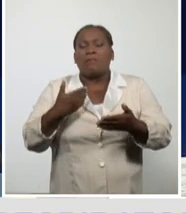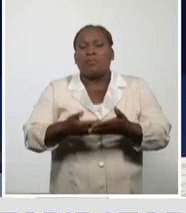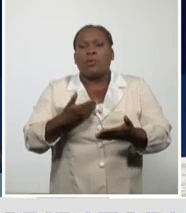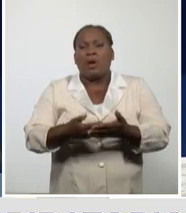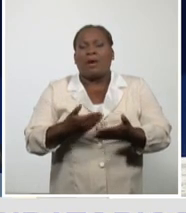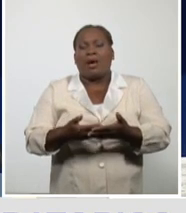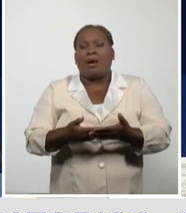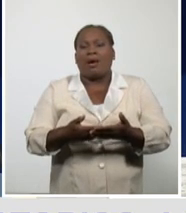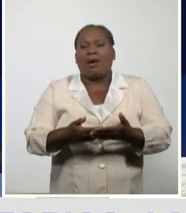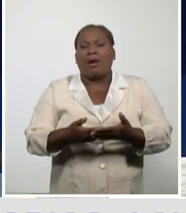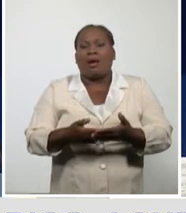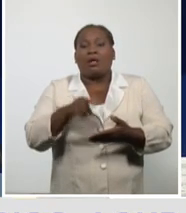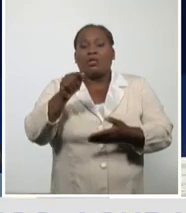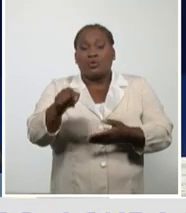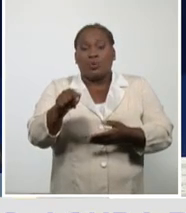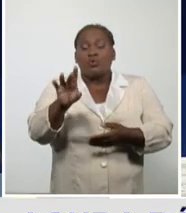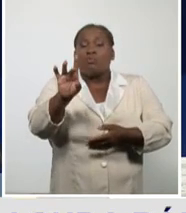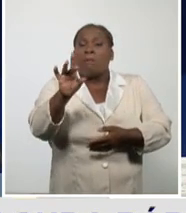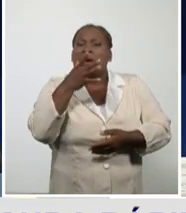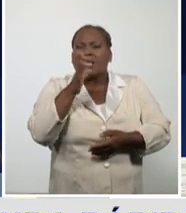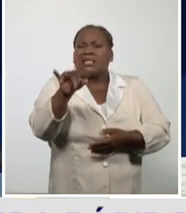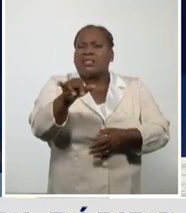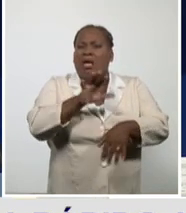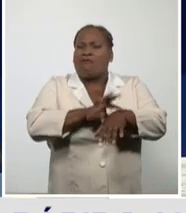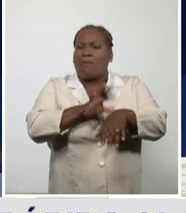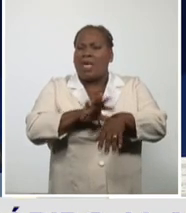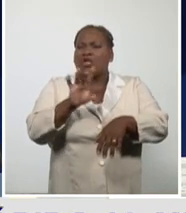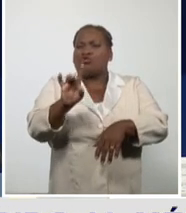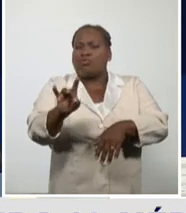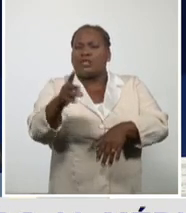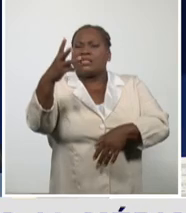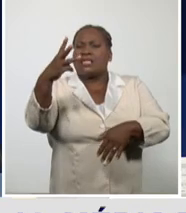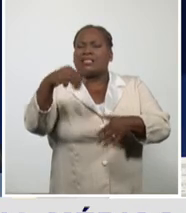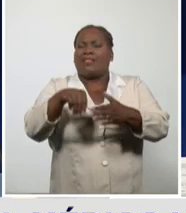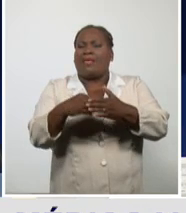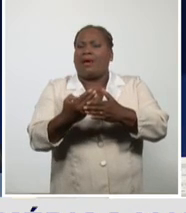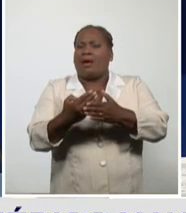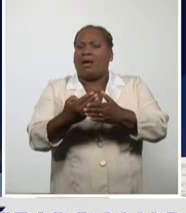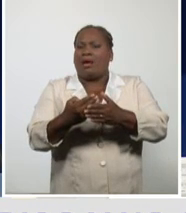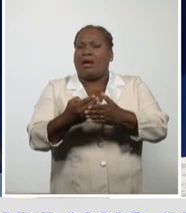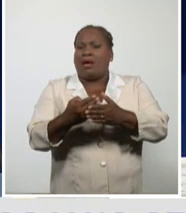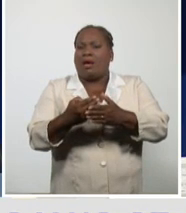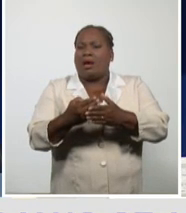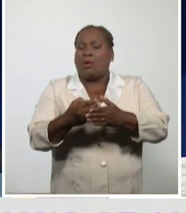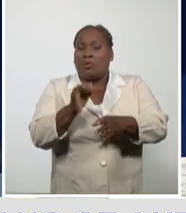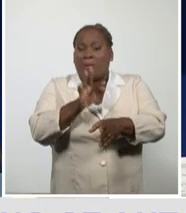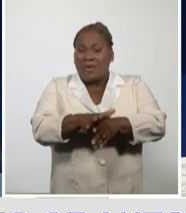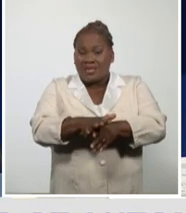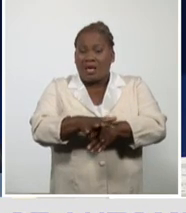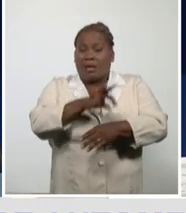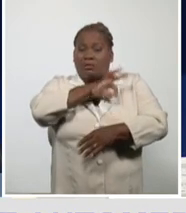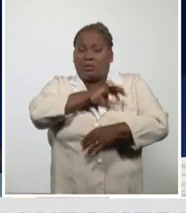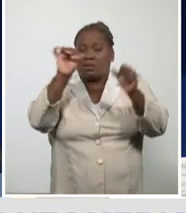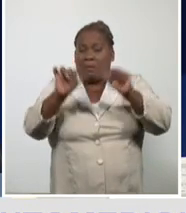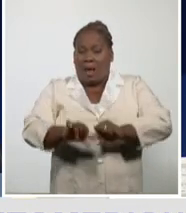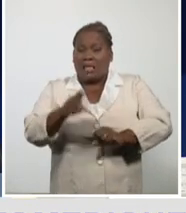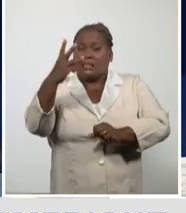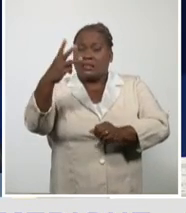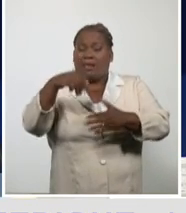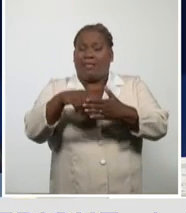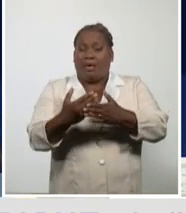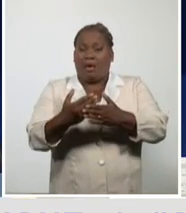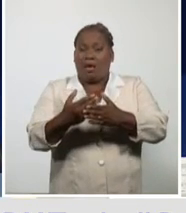cuando es sospechoso, se le hace al tercer día, fundamentalmente, de comenzar con los síntomas de la enfermedad. Si es un